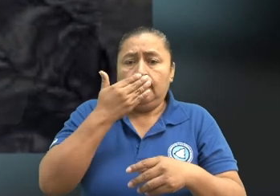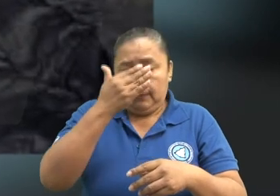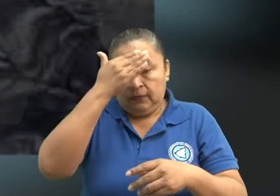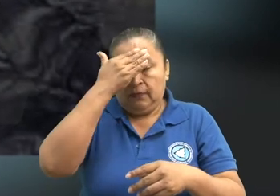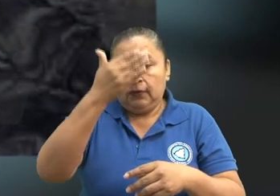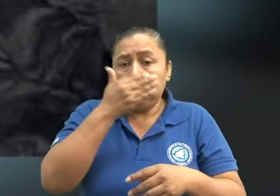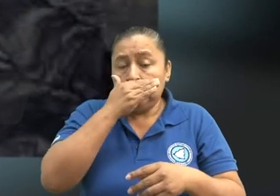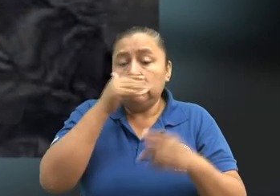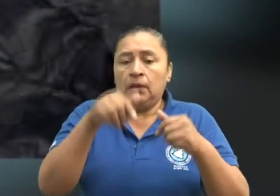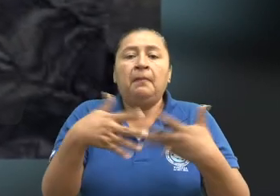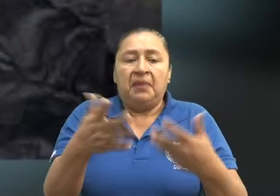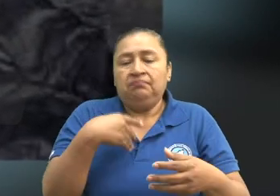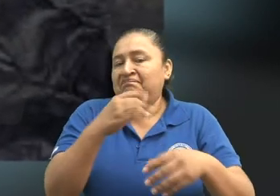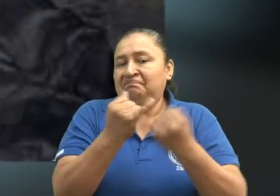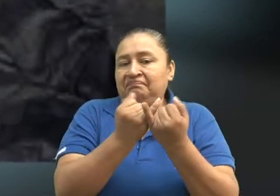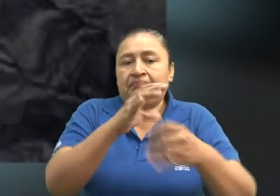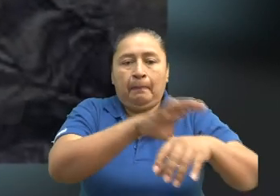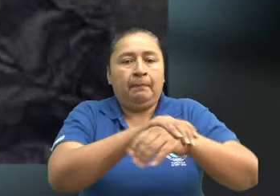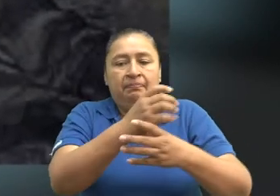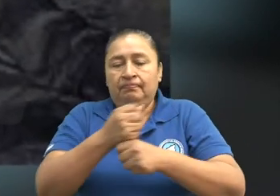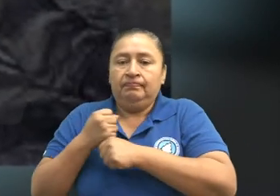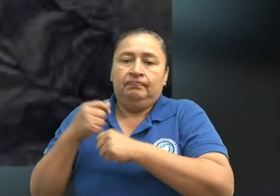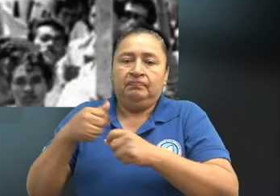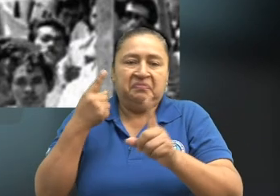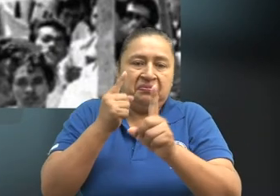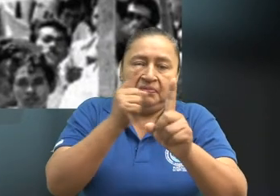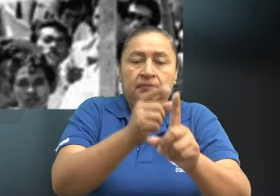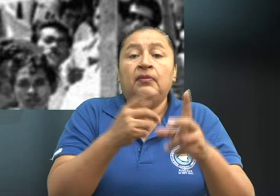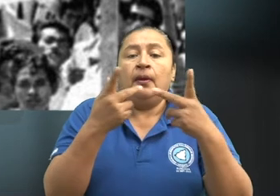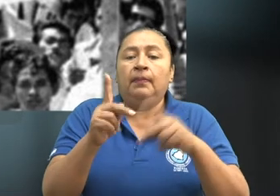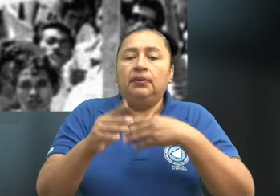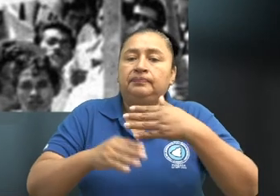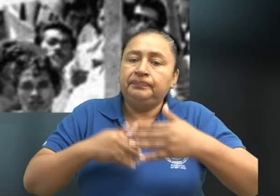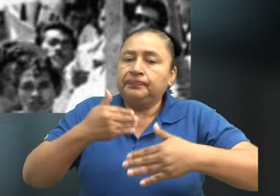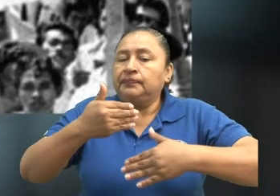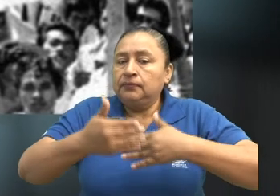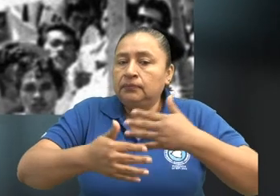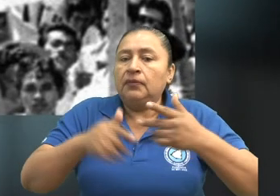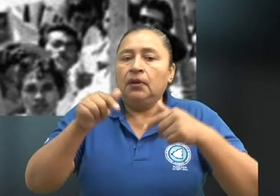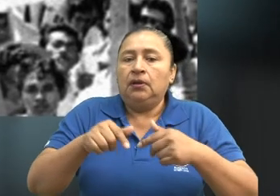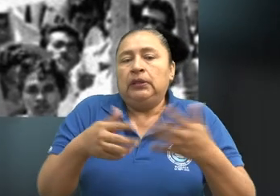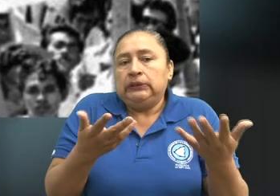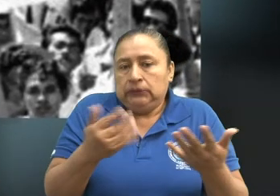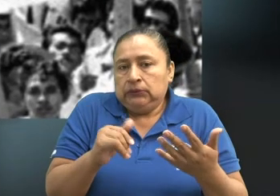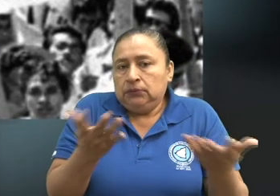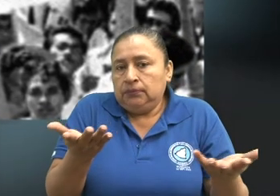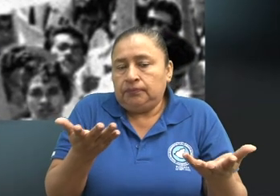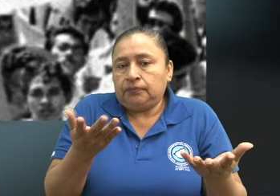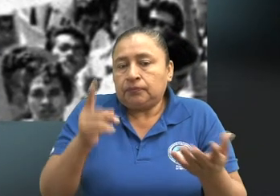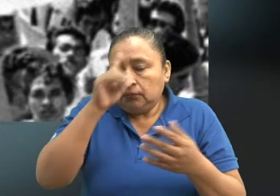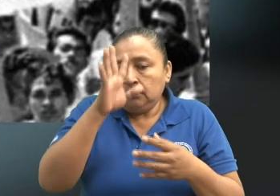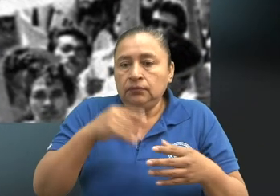manifestaron, también fueron encarcelados, perseguidos. Entonces, pero después, entonces, lógicamente, pues,